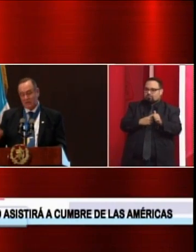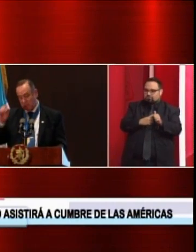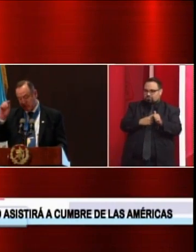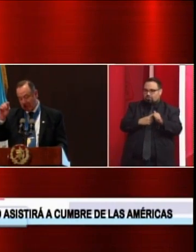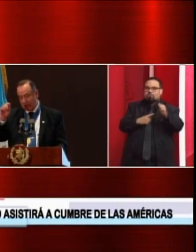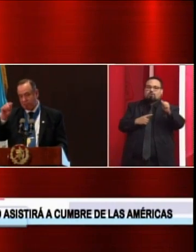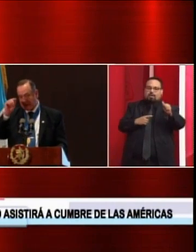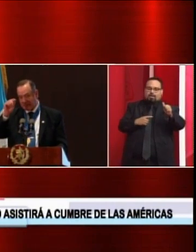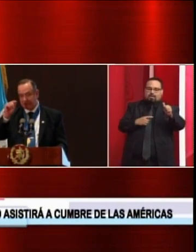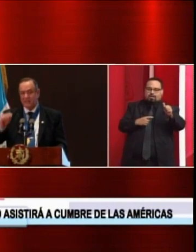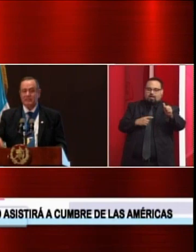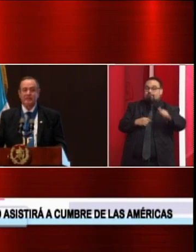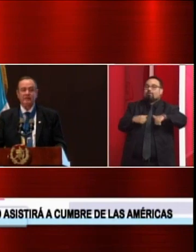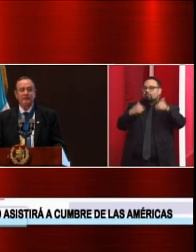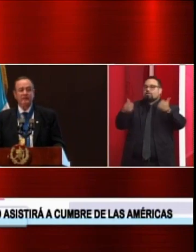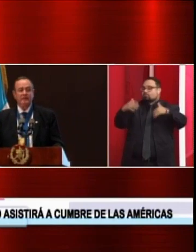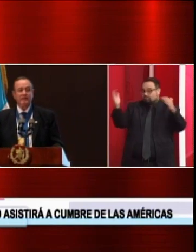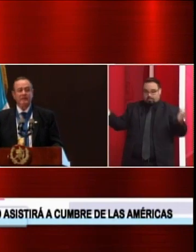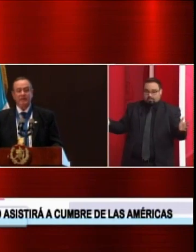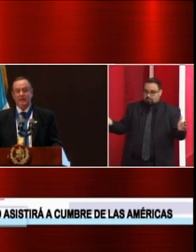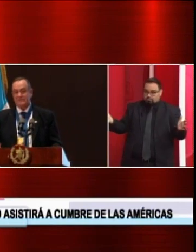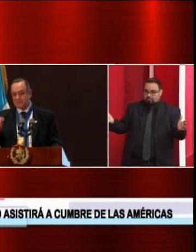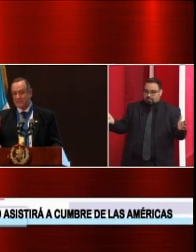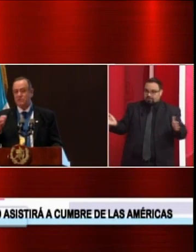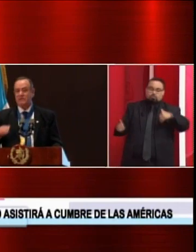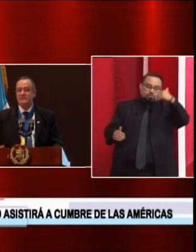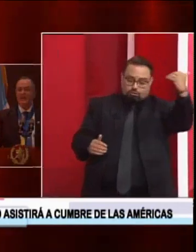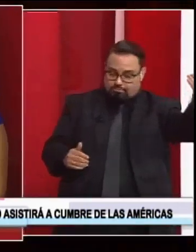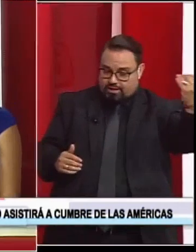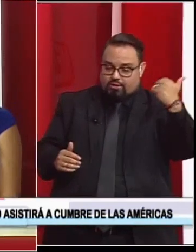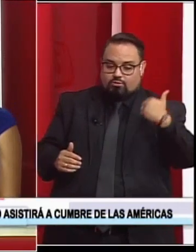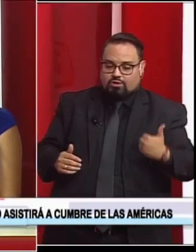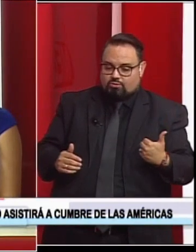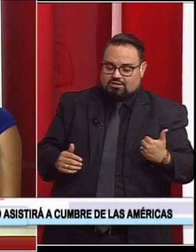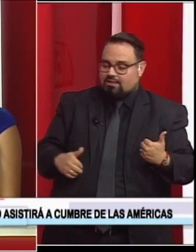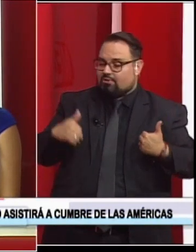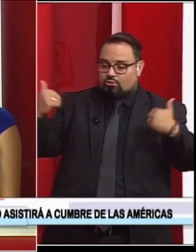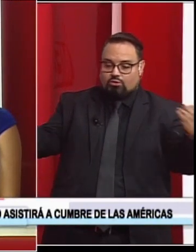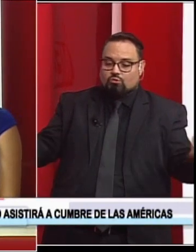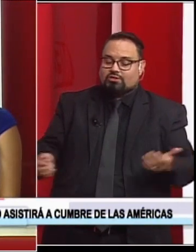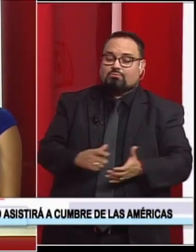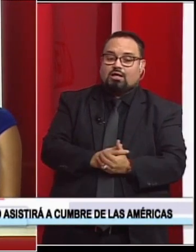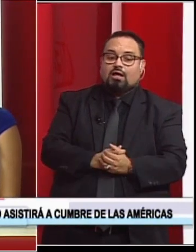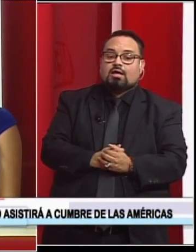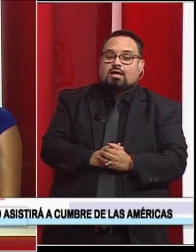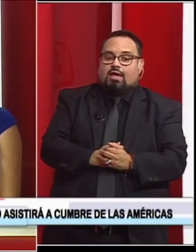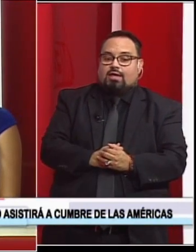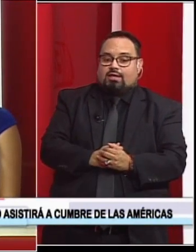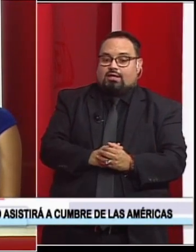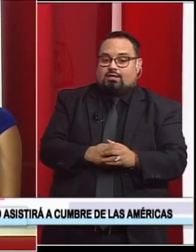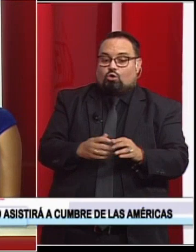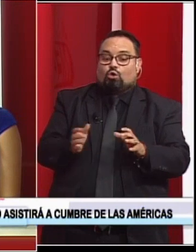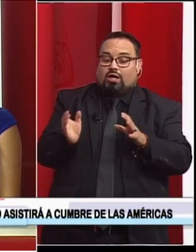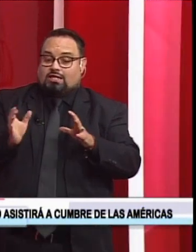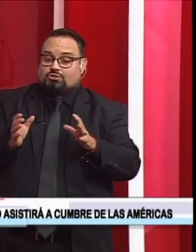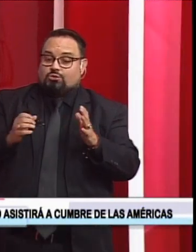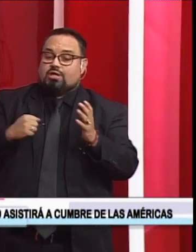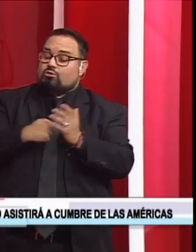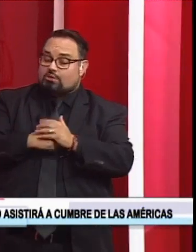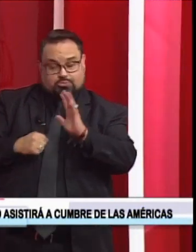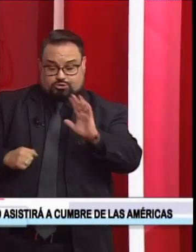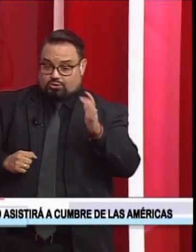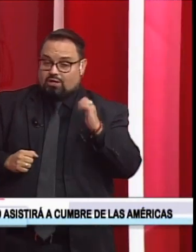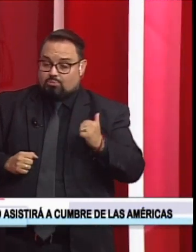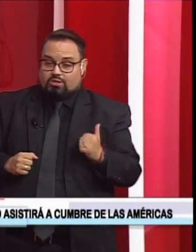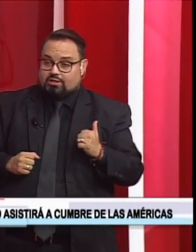se mostró a favor de la soberanía de los países, lo dijo en México, lo dijo en El Salvador, lo dijo en Guatemala, con relación